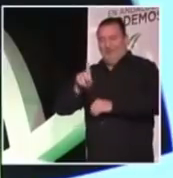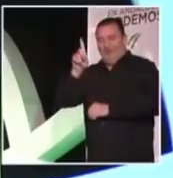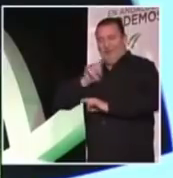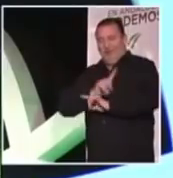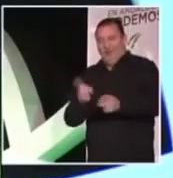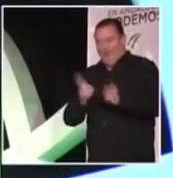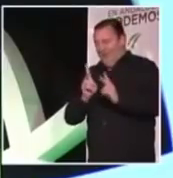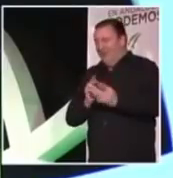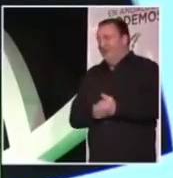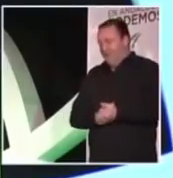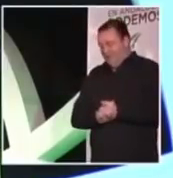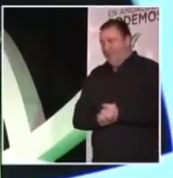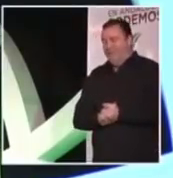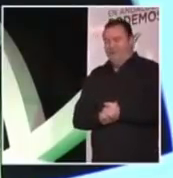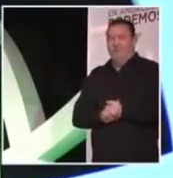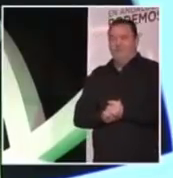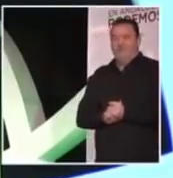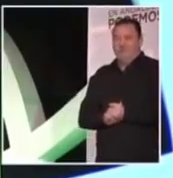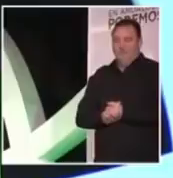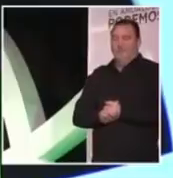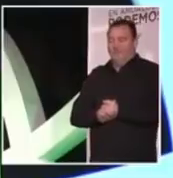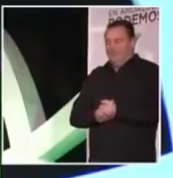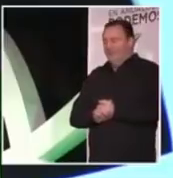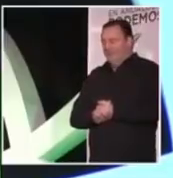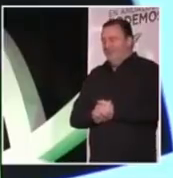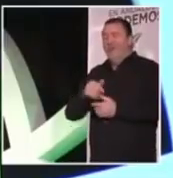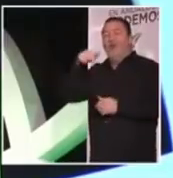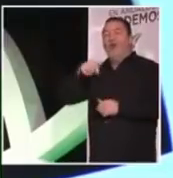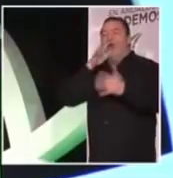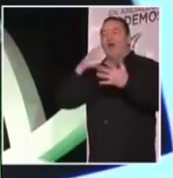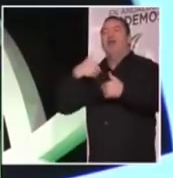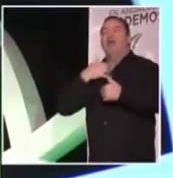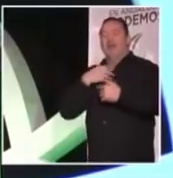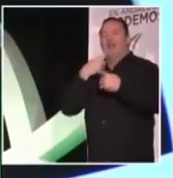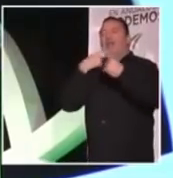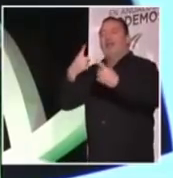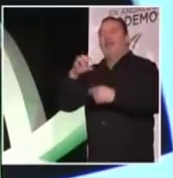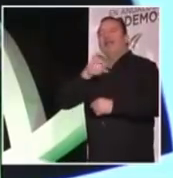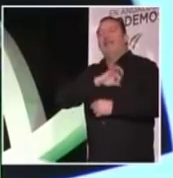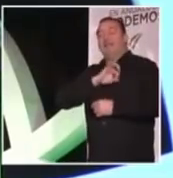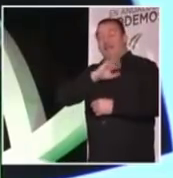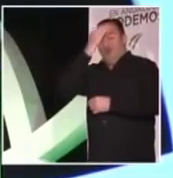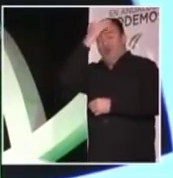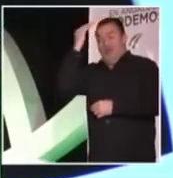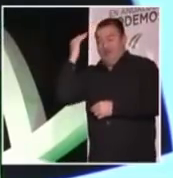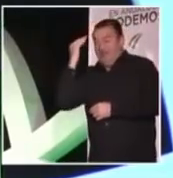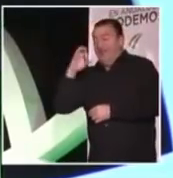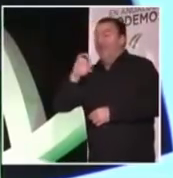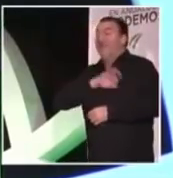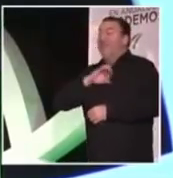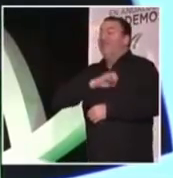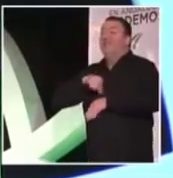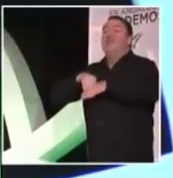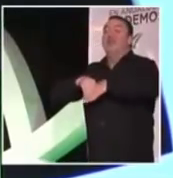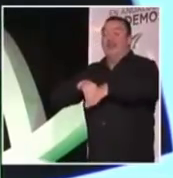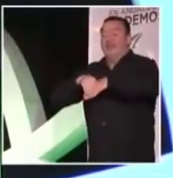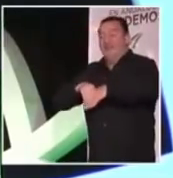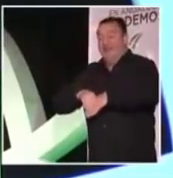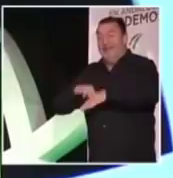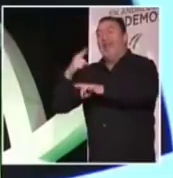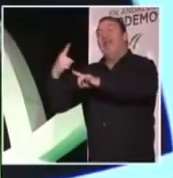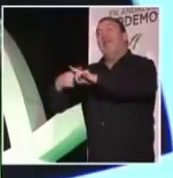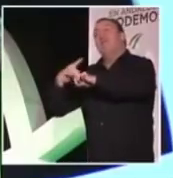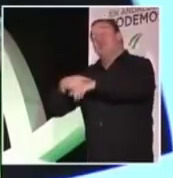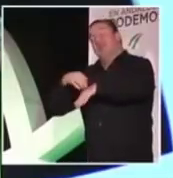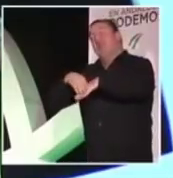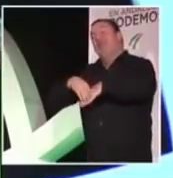Y hoy yo quiero decir al señor Casado, al señor Rivera y al primo de